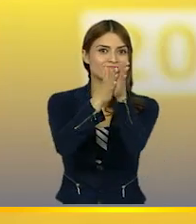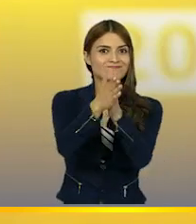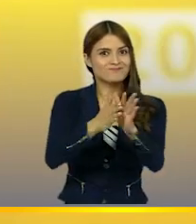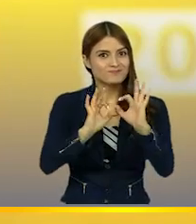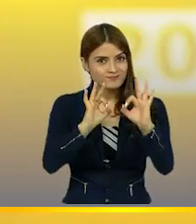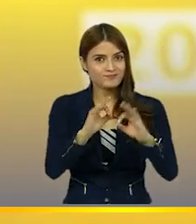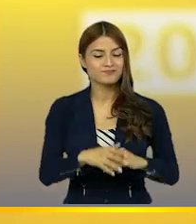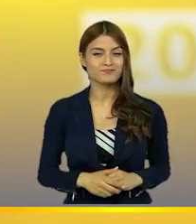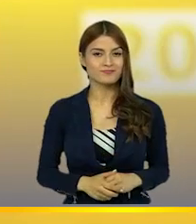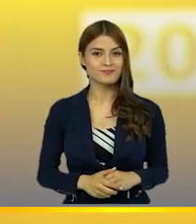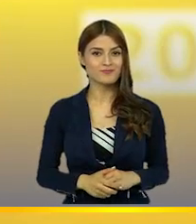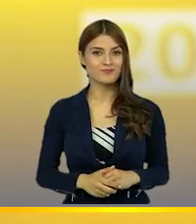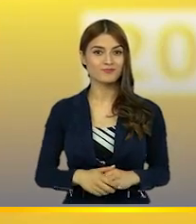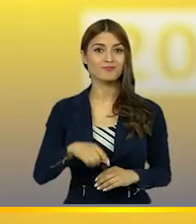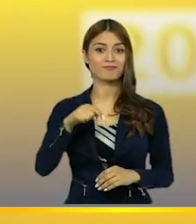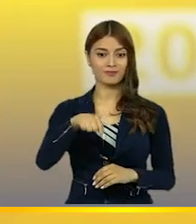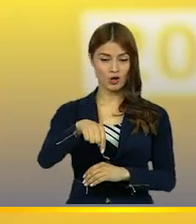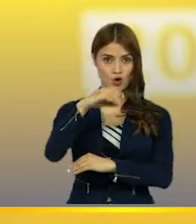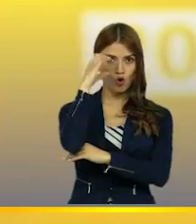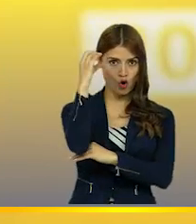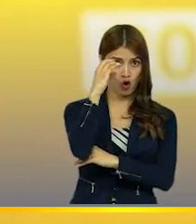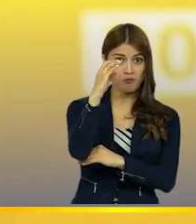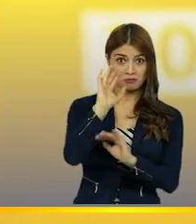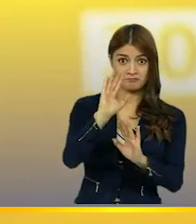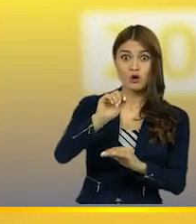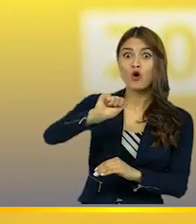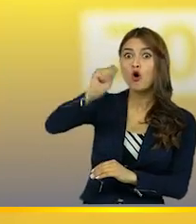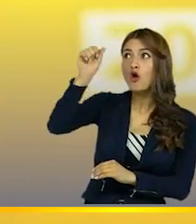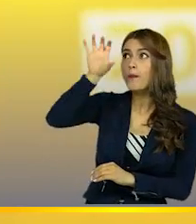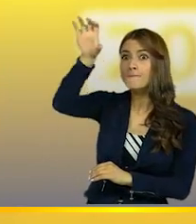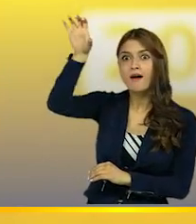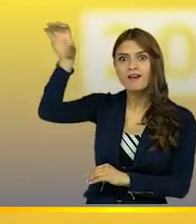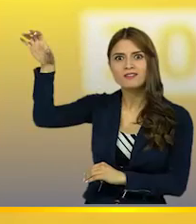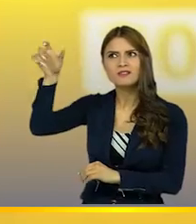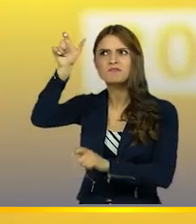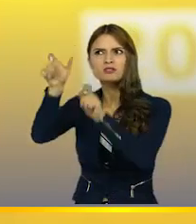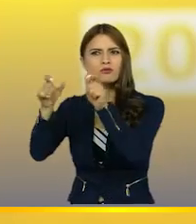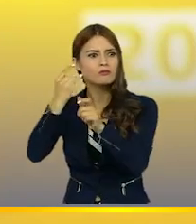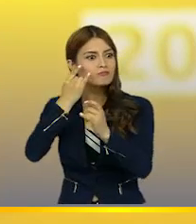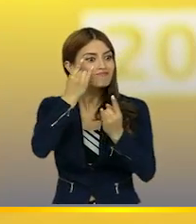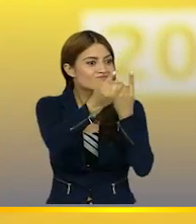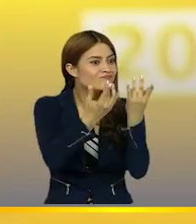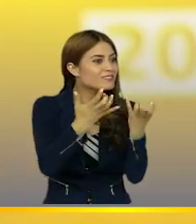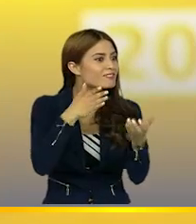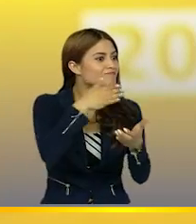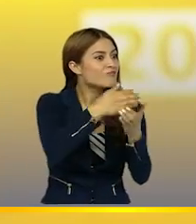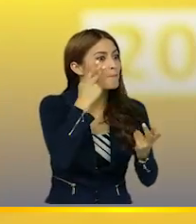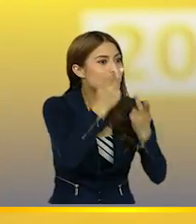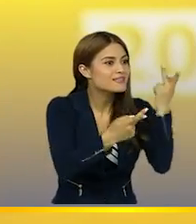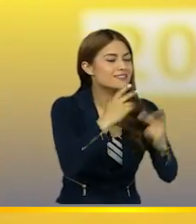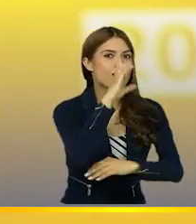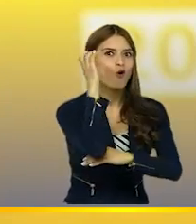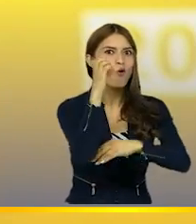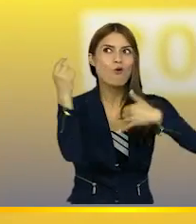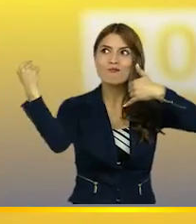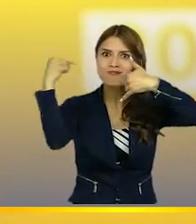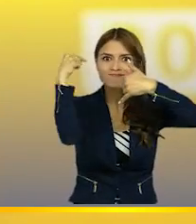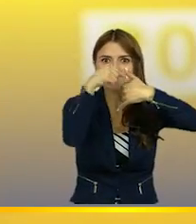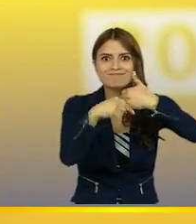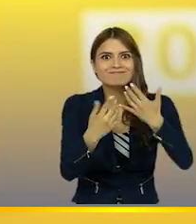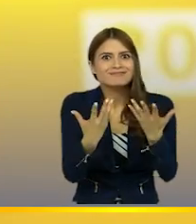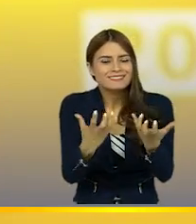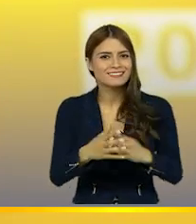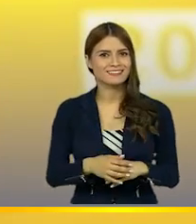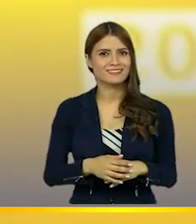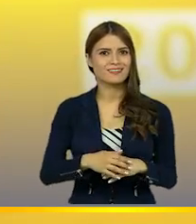todos. Una Colombia que nuevos turistas y más inversionistas están descubriendo y a la que todos